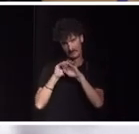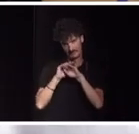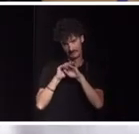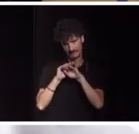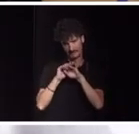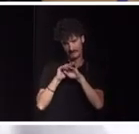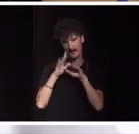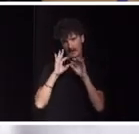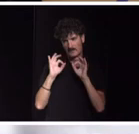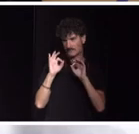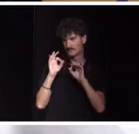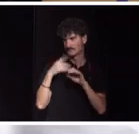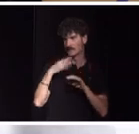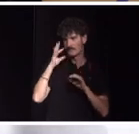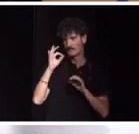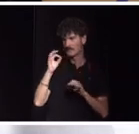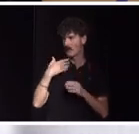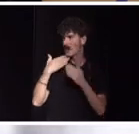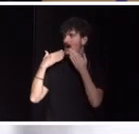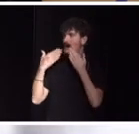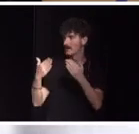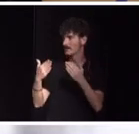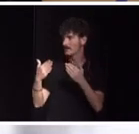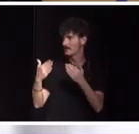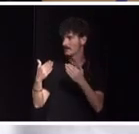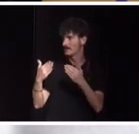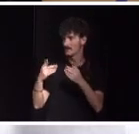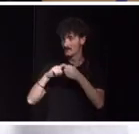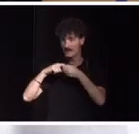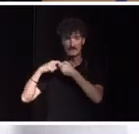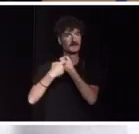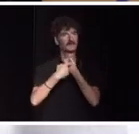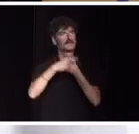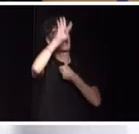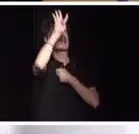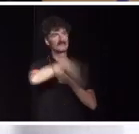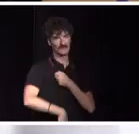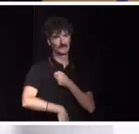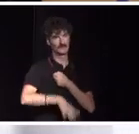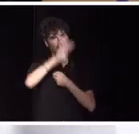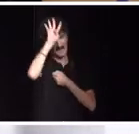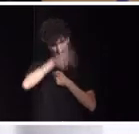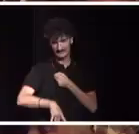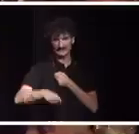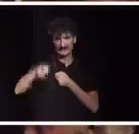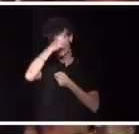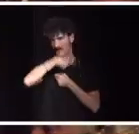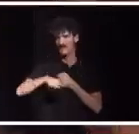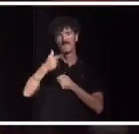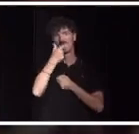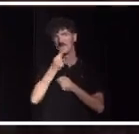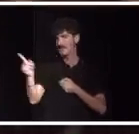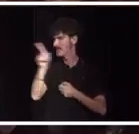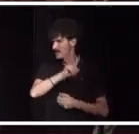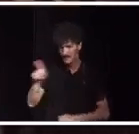pero especialmente quiero darle las gracias a la militancia de Cataluña, porque no ha sido nada